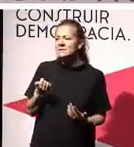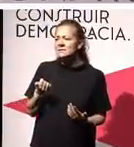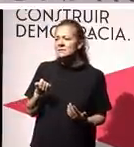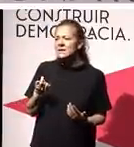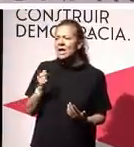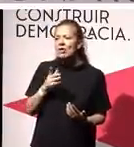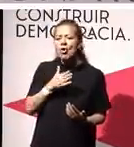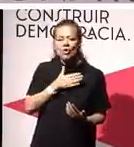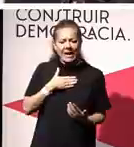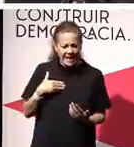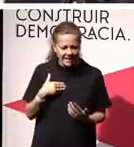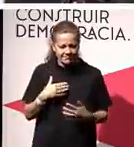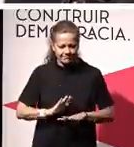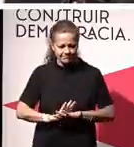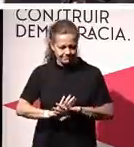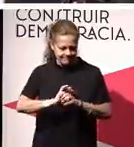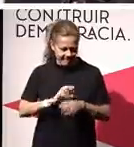rey.